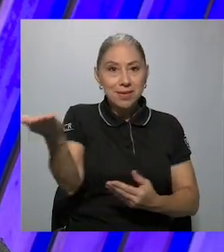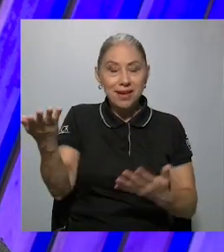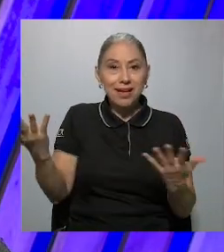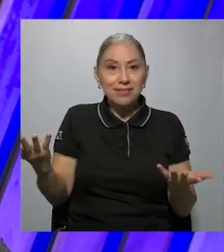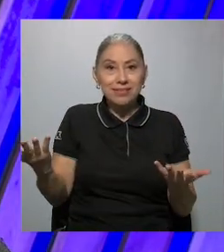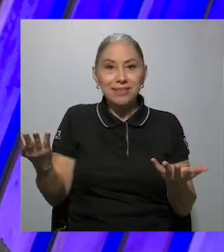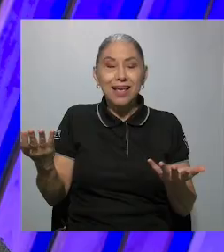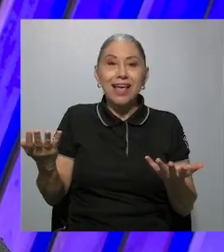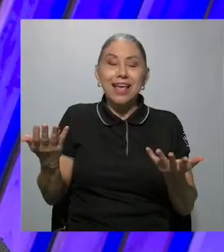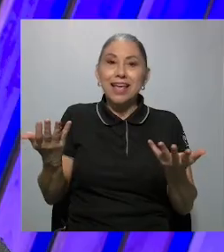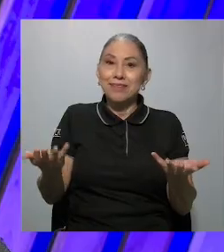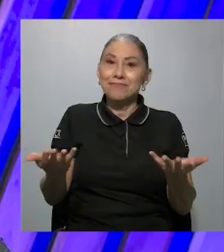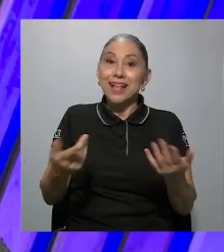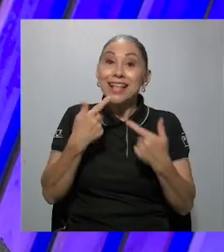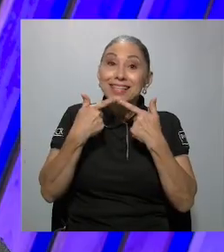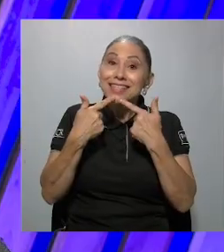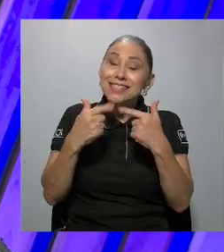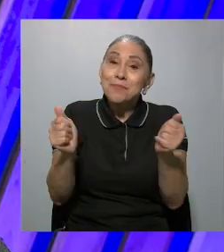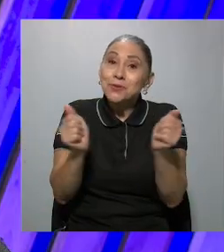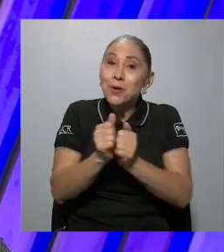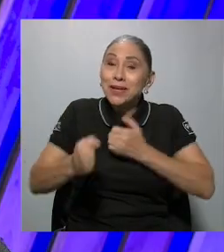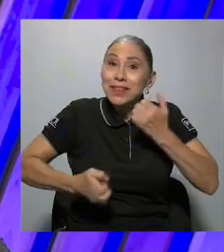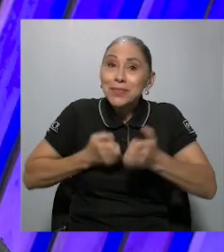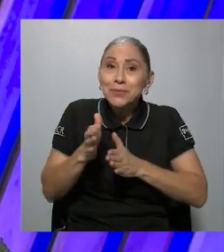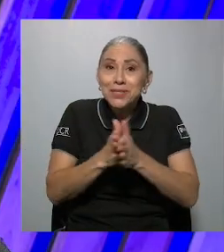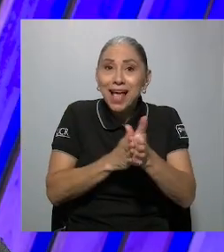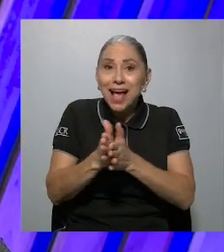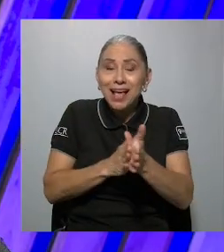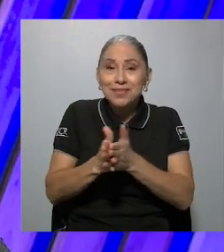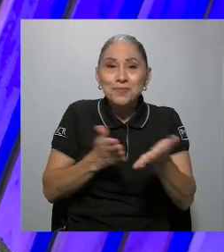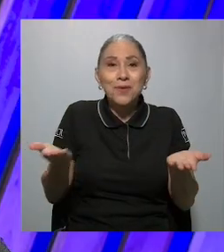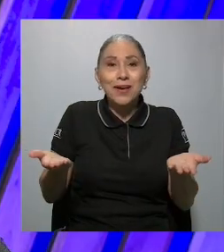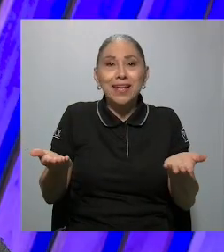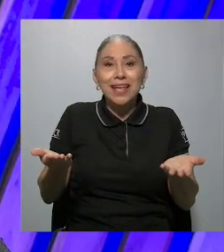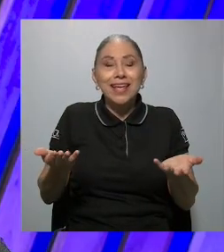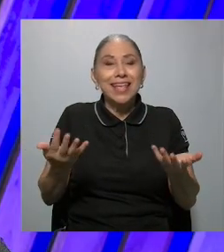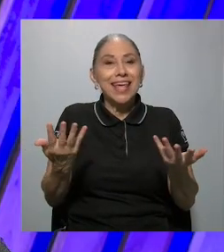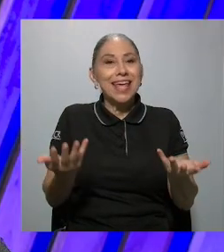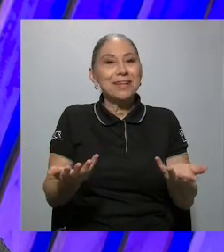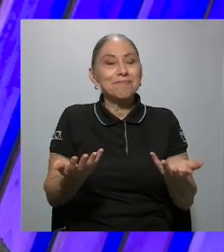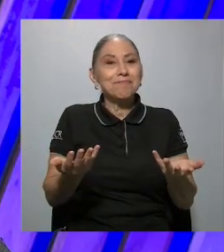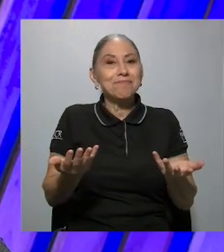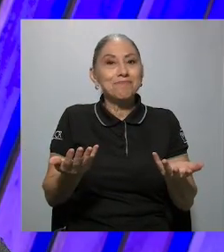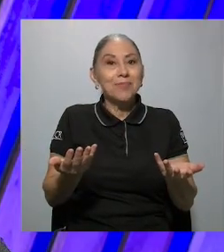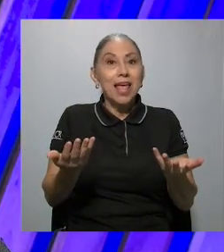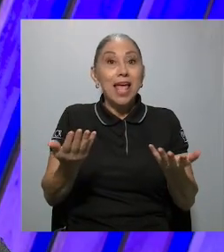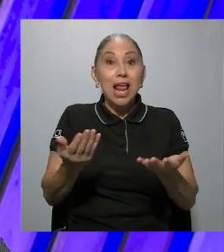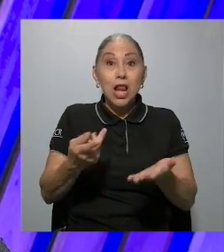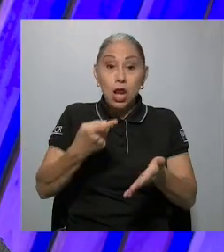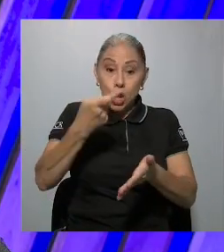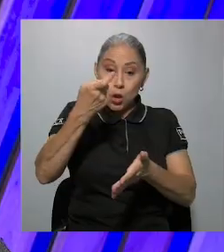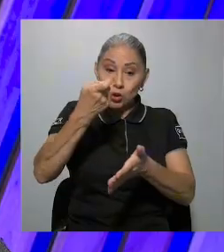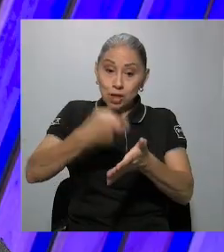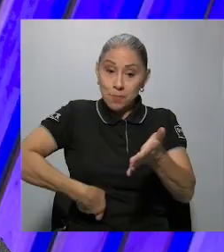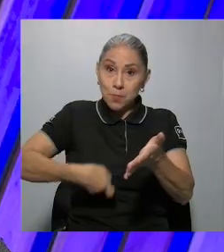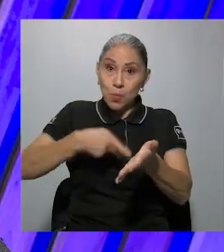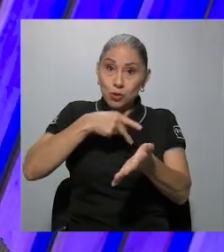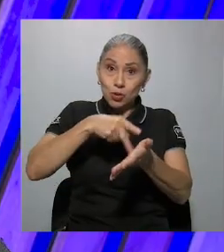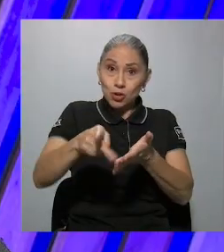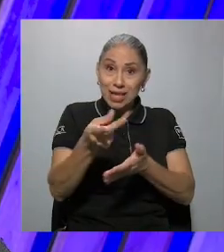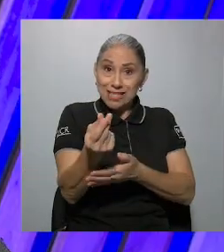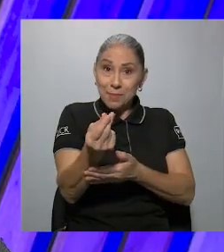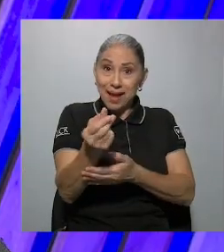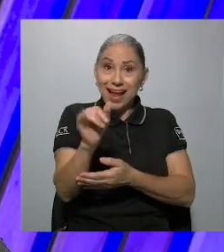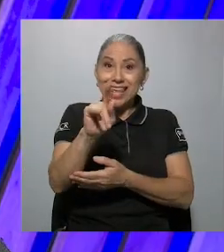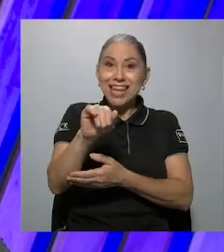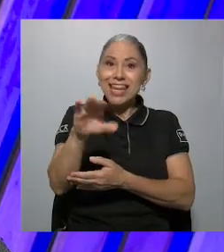les decimos con gran entusiasmo que los impuestos que se pagan en